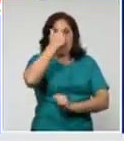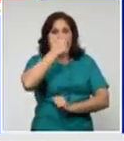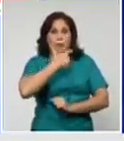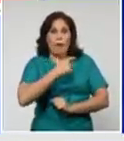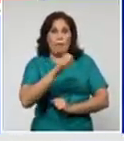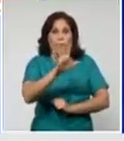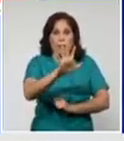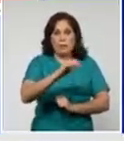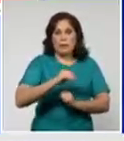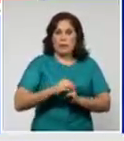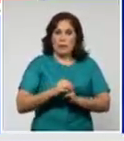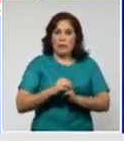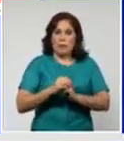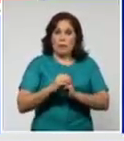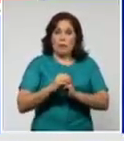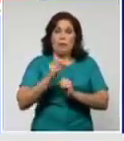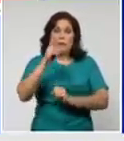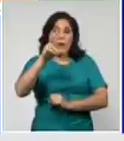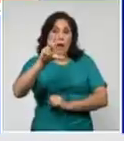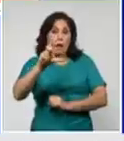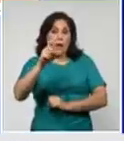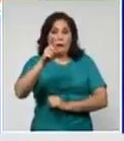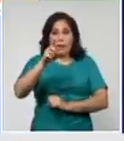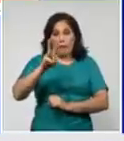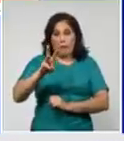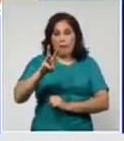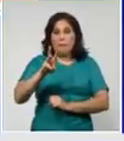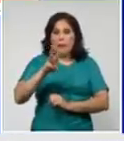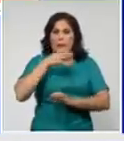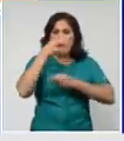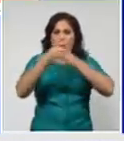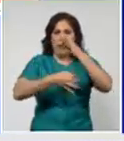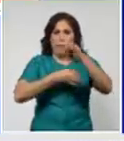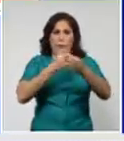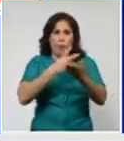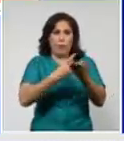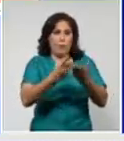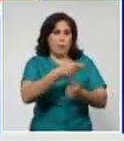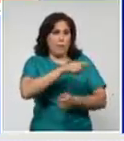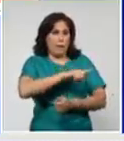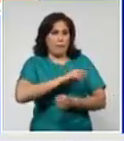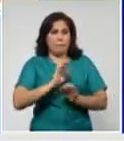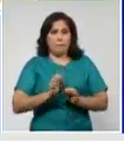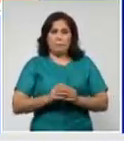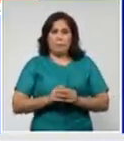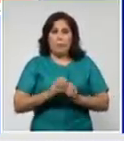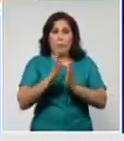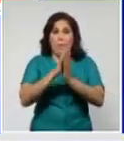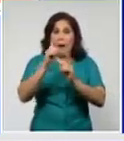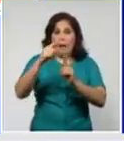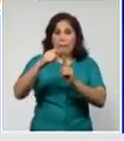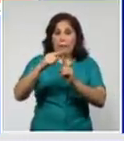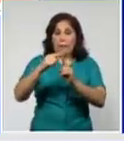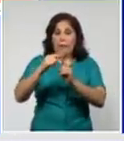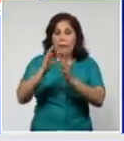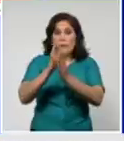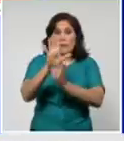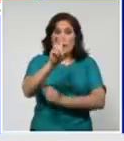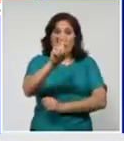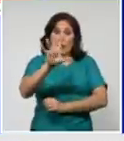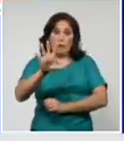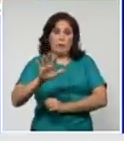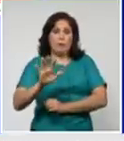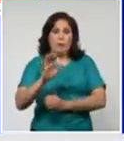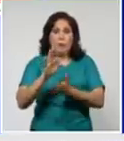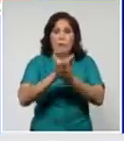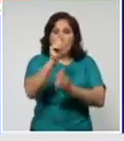5, en Villa Clara 13, estoy hablando en los últimos 15 días, en Matanza 25, en